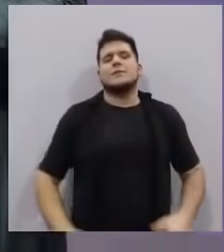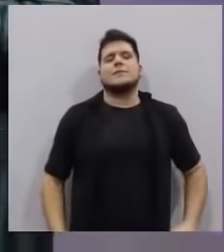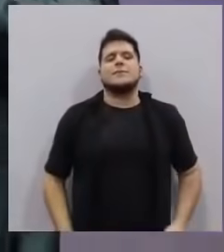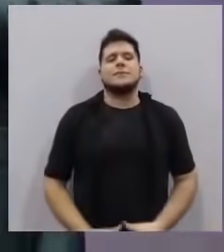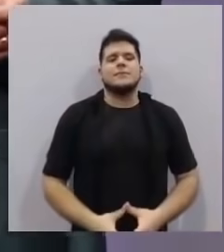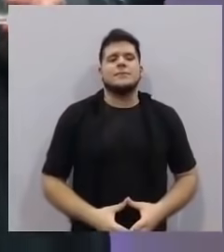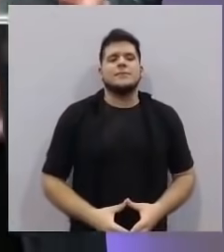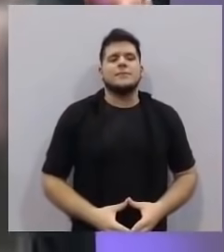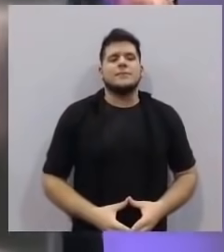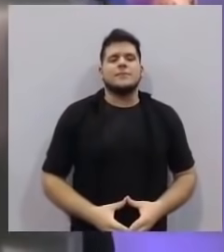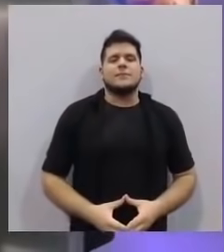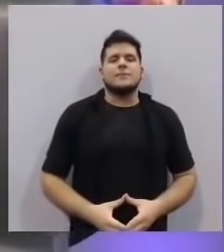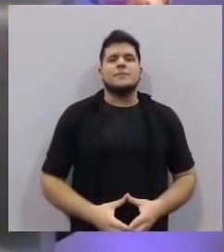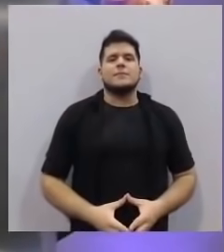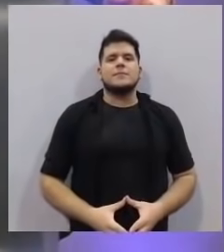hay abundancia